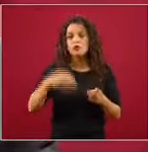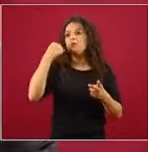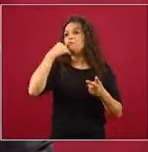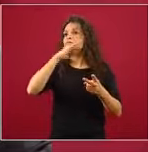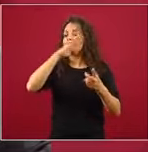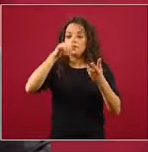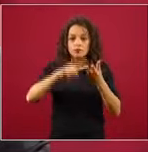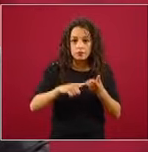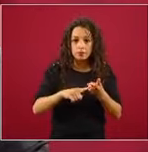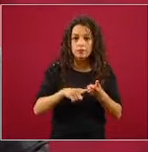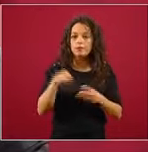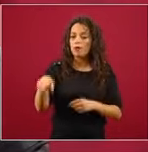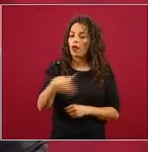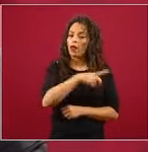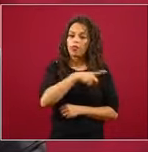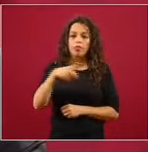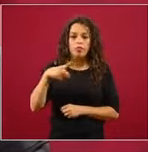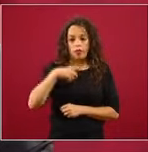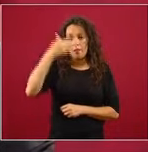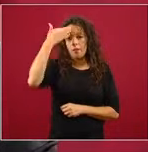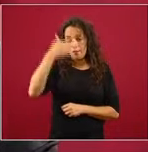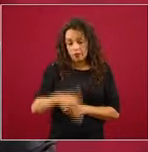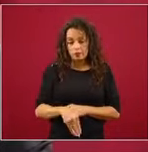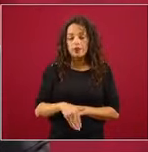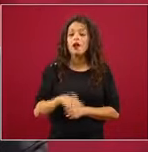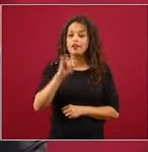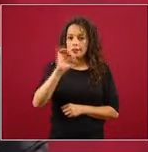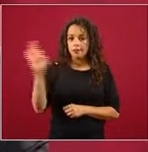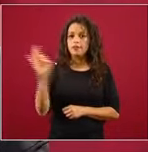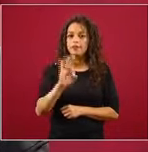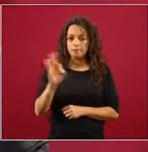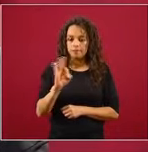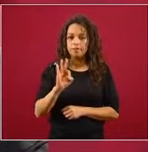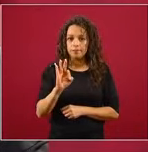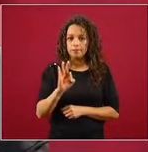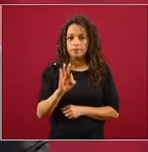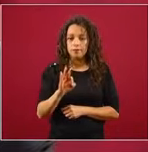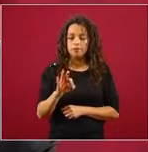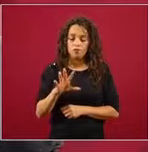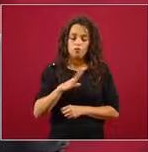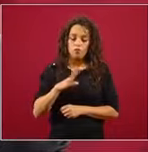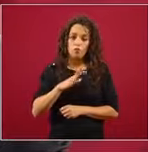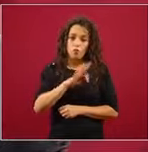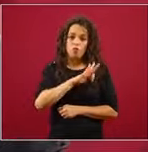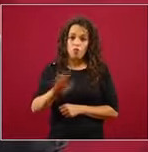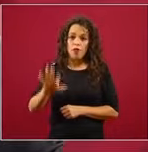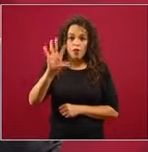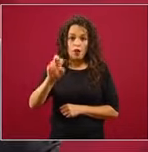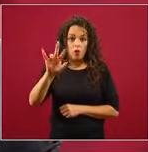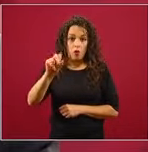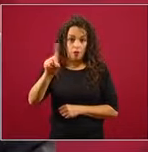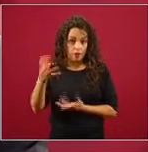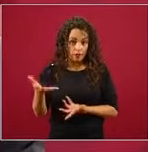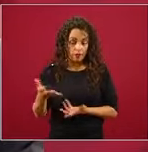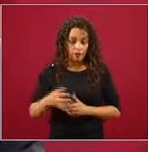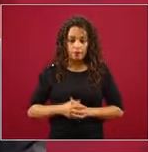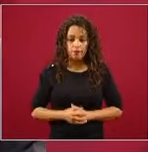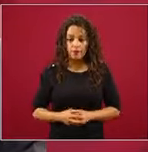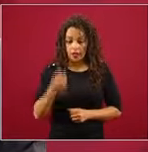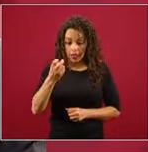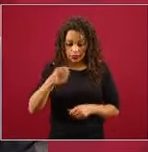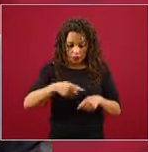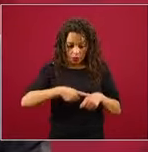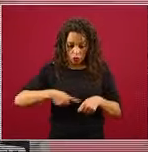debe considerarse el diagnóstico de COVID como una de las primeras opciones diagnósticas. Este es todo el circuito de